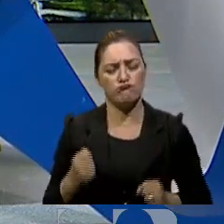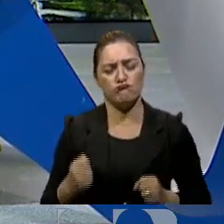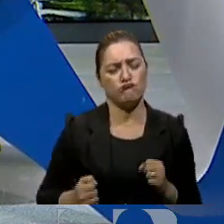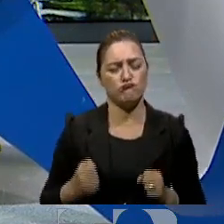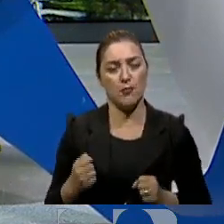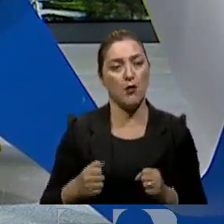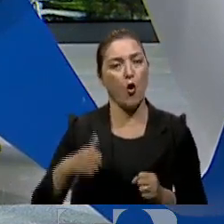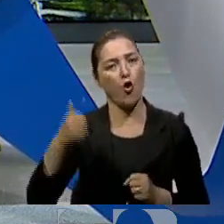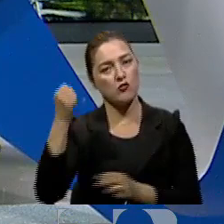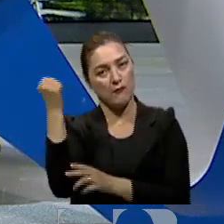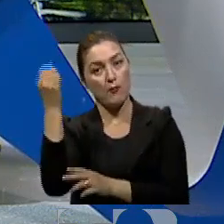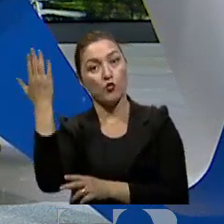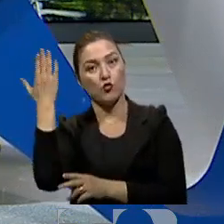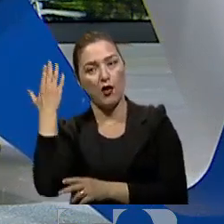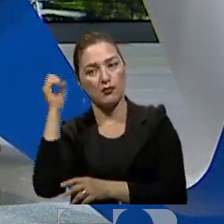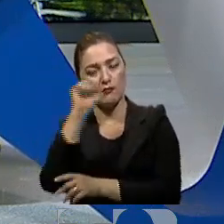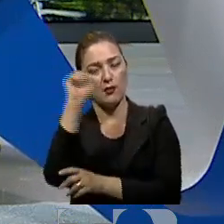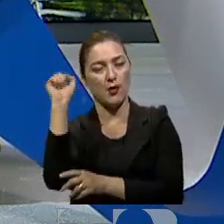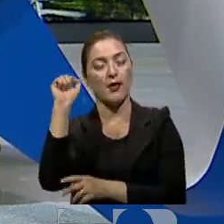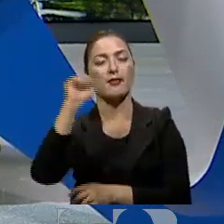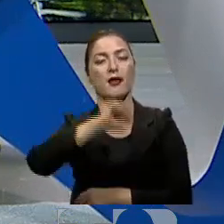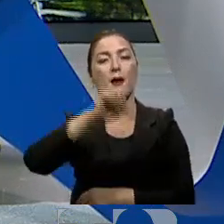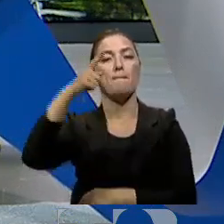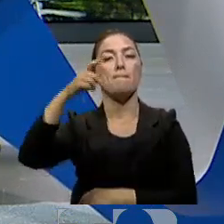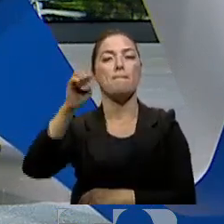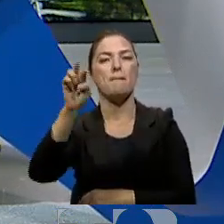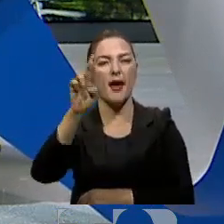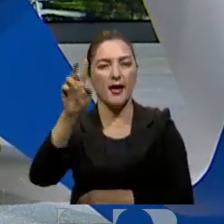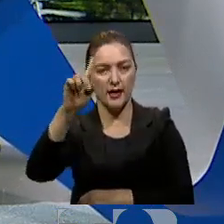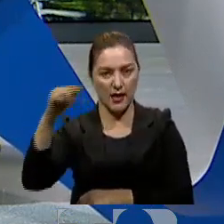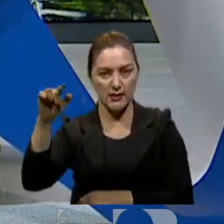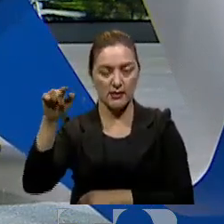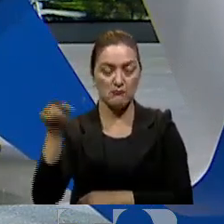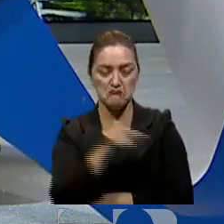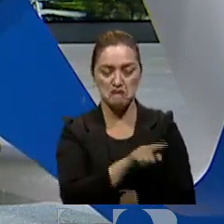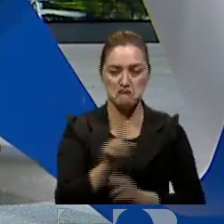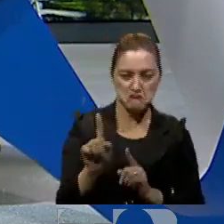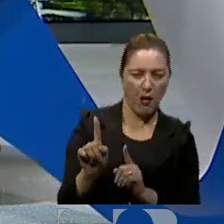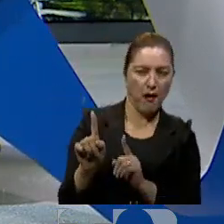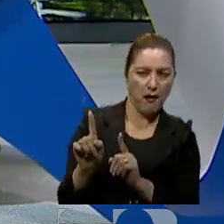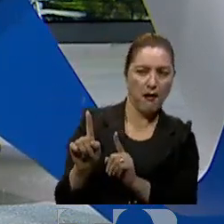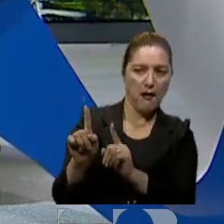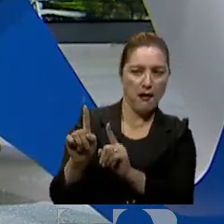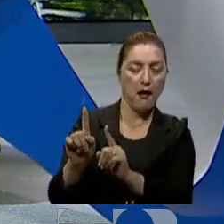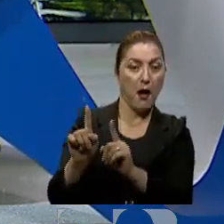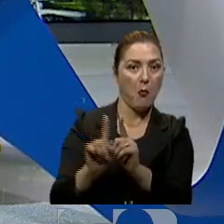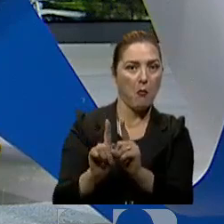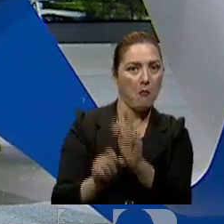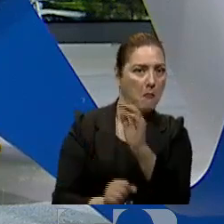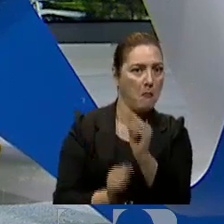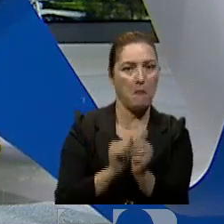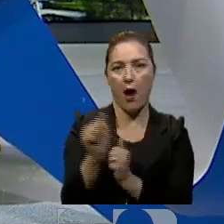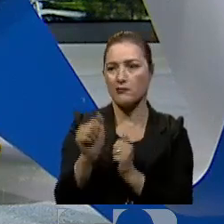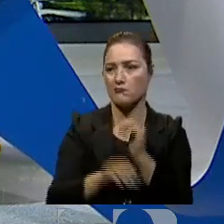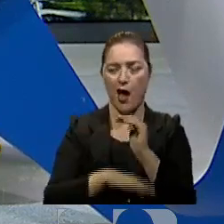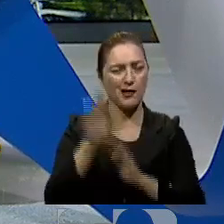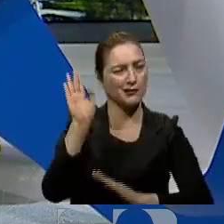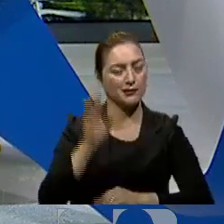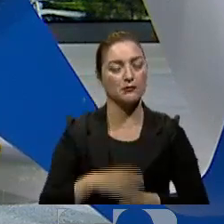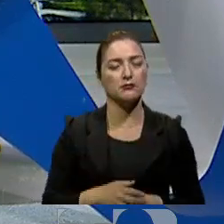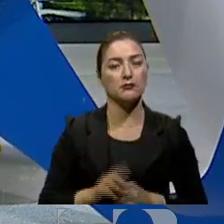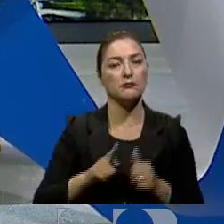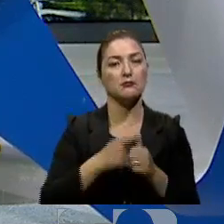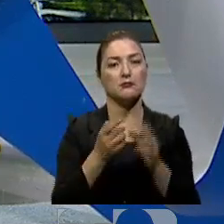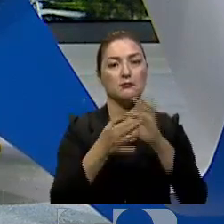su sueño, su ideal, es, por supuesto, conquistar la medalla de oro olímpica. Bueno, es el primer clasificado a los